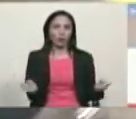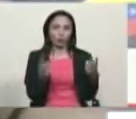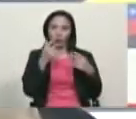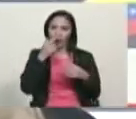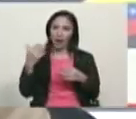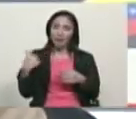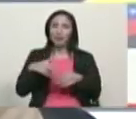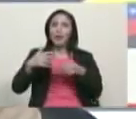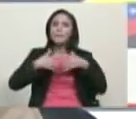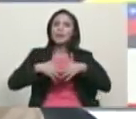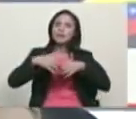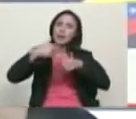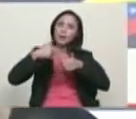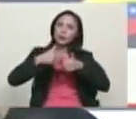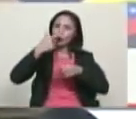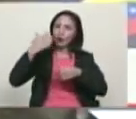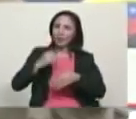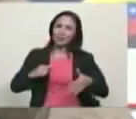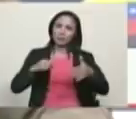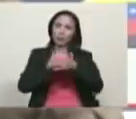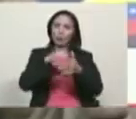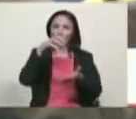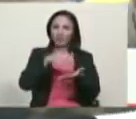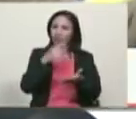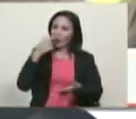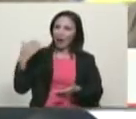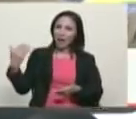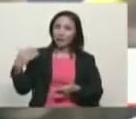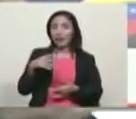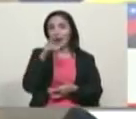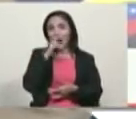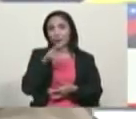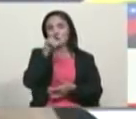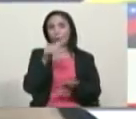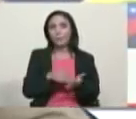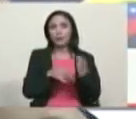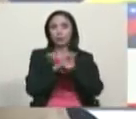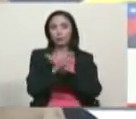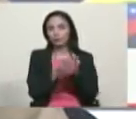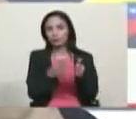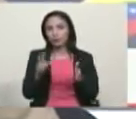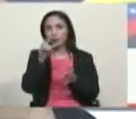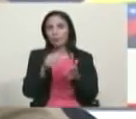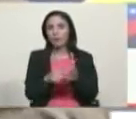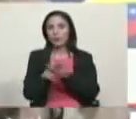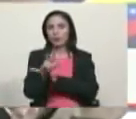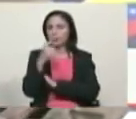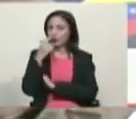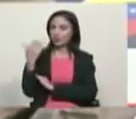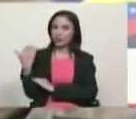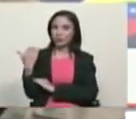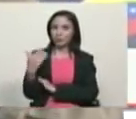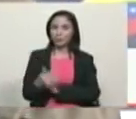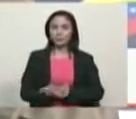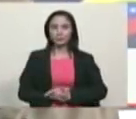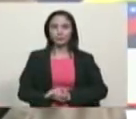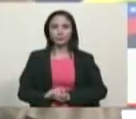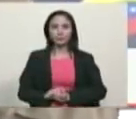sabotaje petrolero que pretendió ser un golpe definitivo entre el año 2002 y 2003. Esa